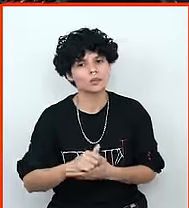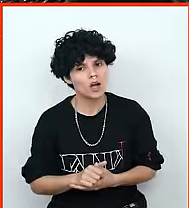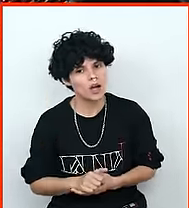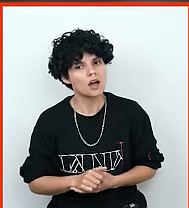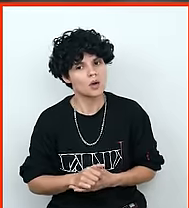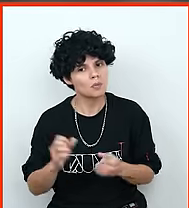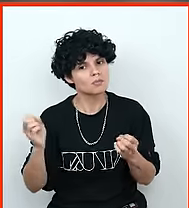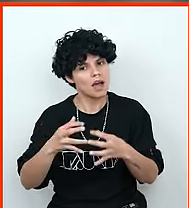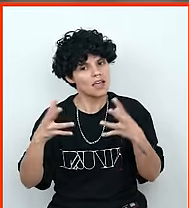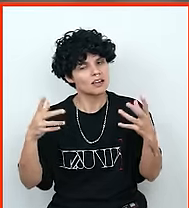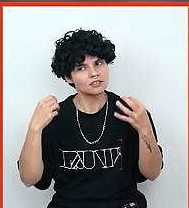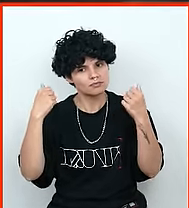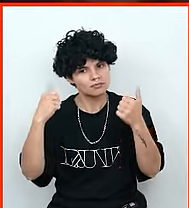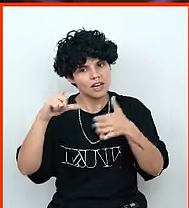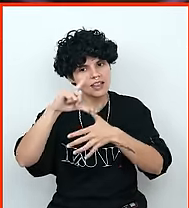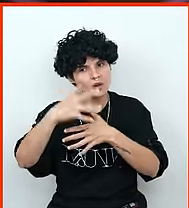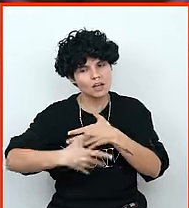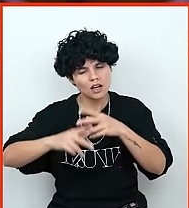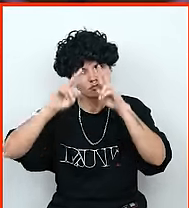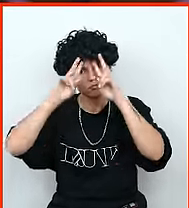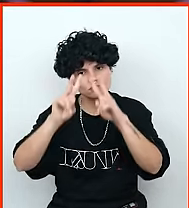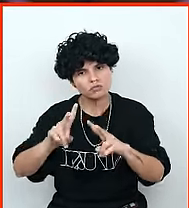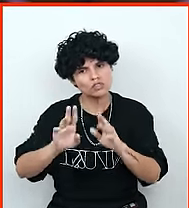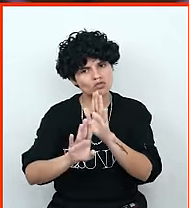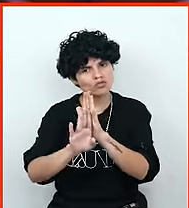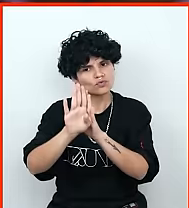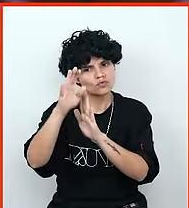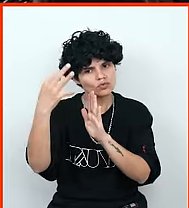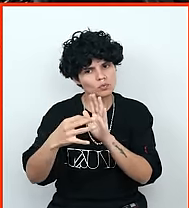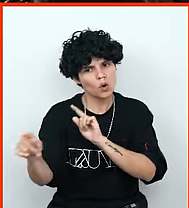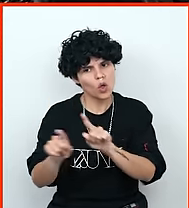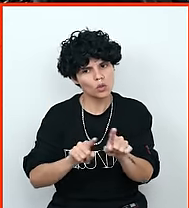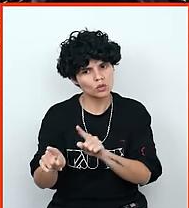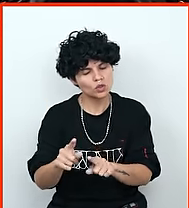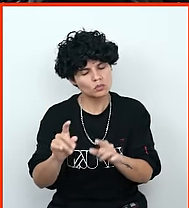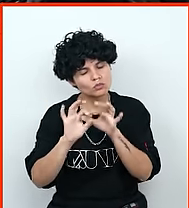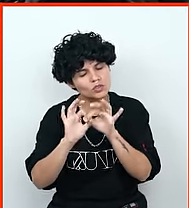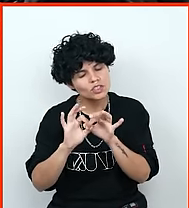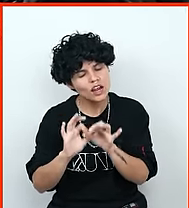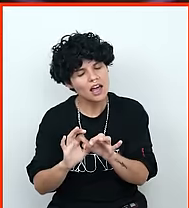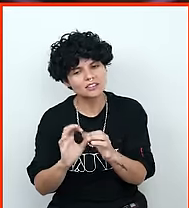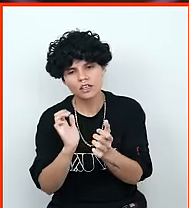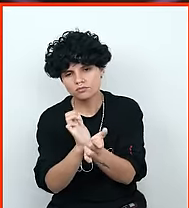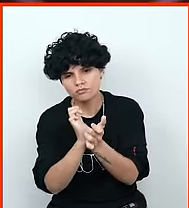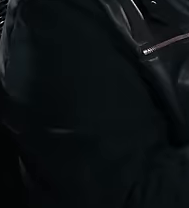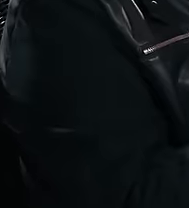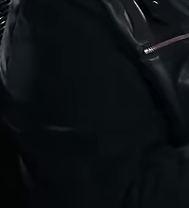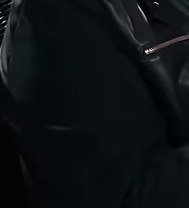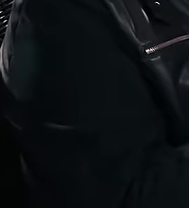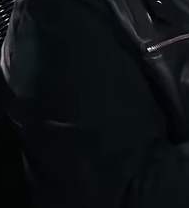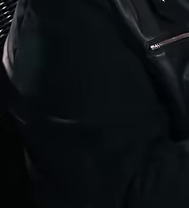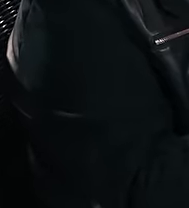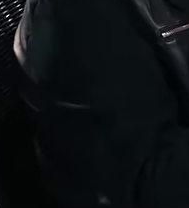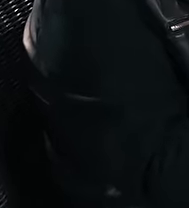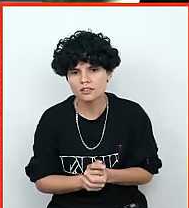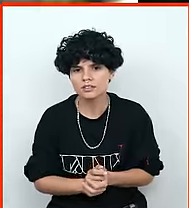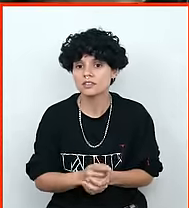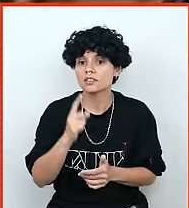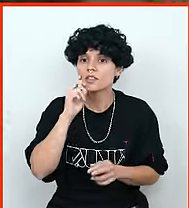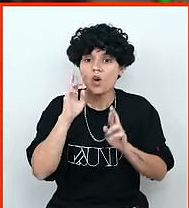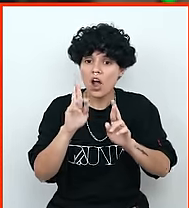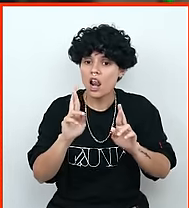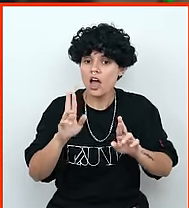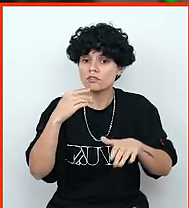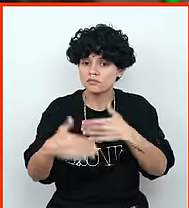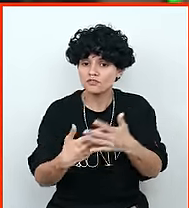muchas gracias. Magic Mike, gran promesa latinoamericana, productora. Muchas gracias, hermano mío. Muchas gracias por venir. Esto va a ser épico para la música.